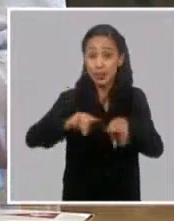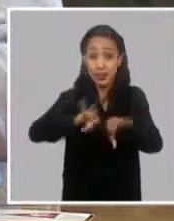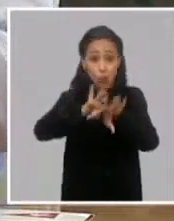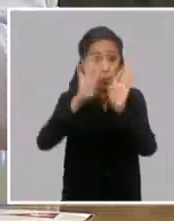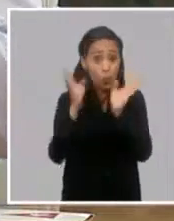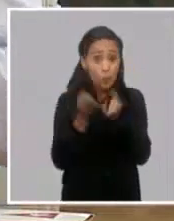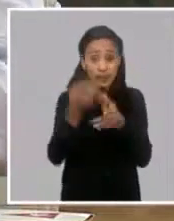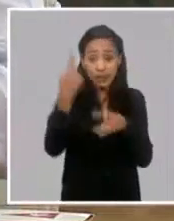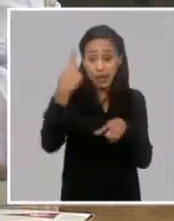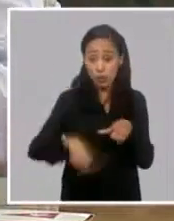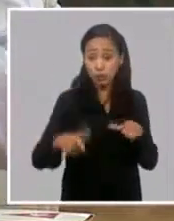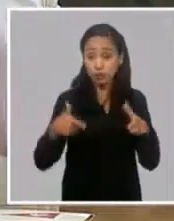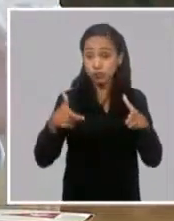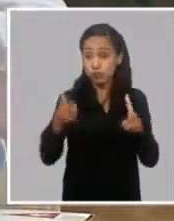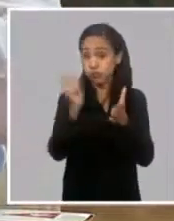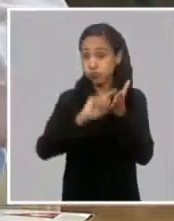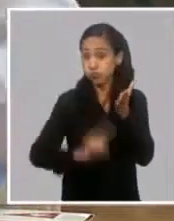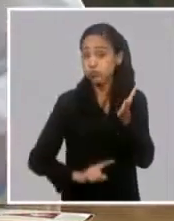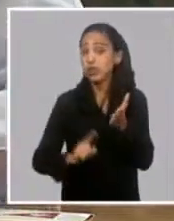los bloques